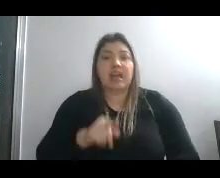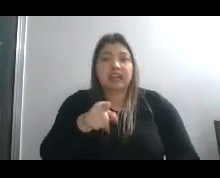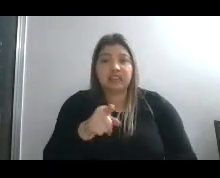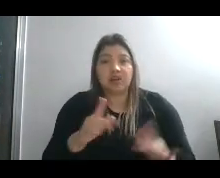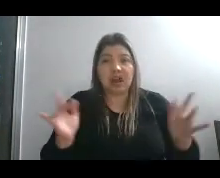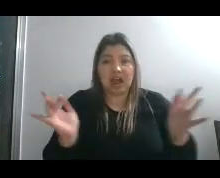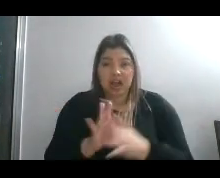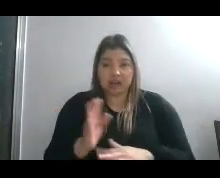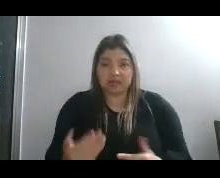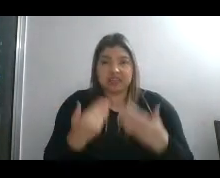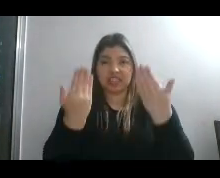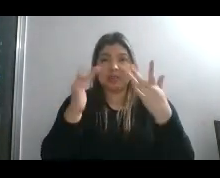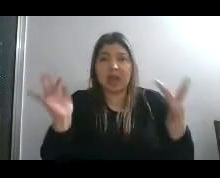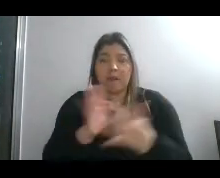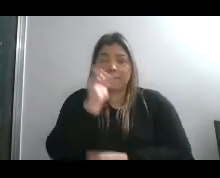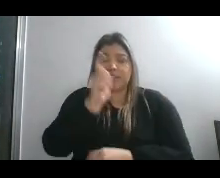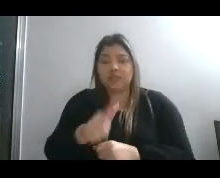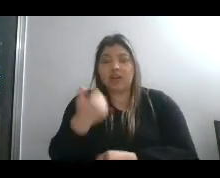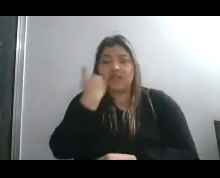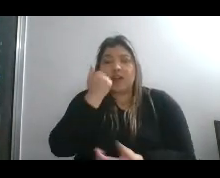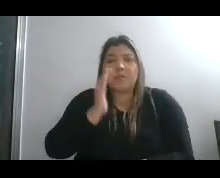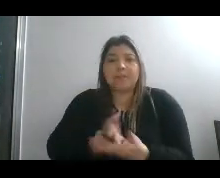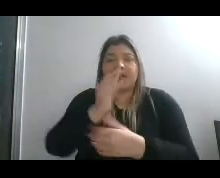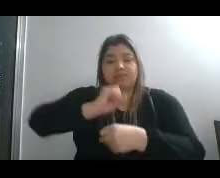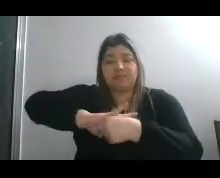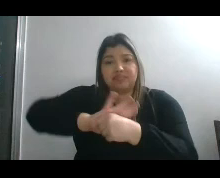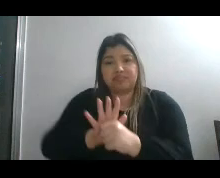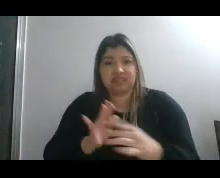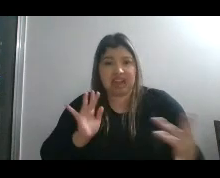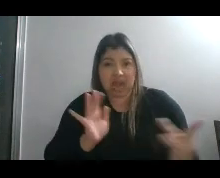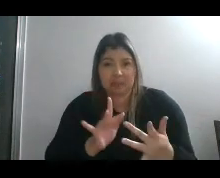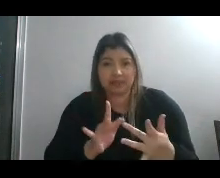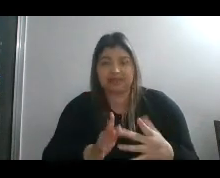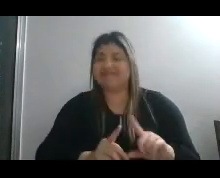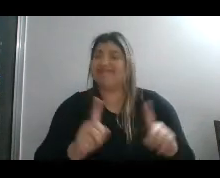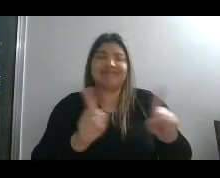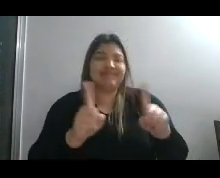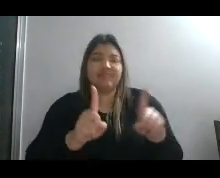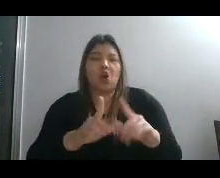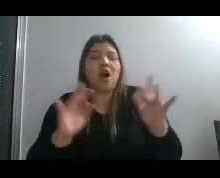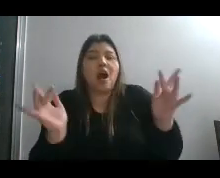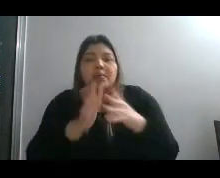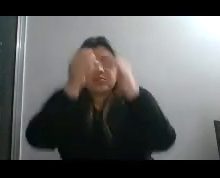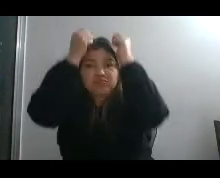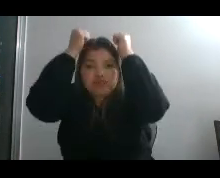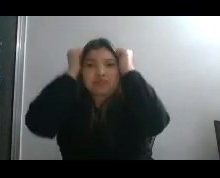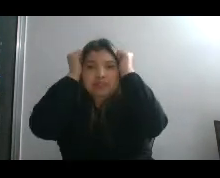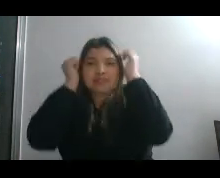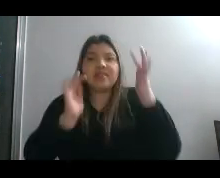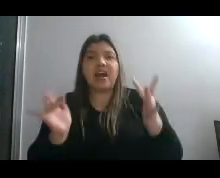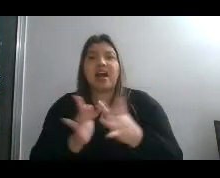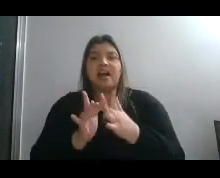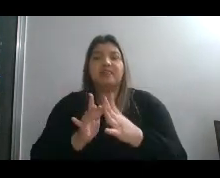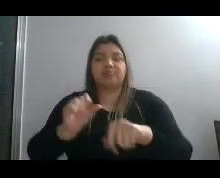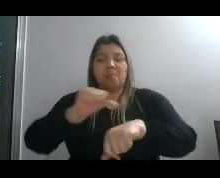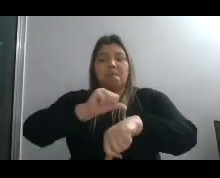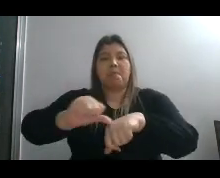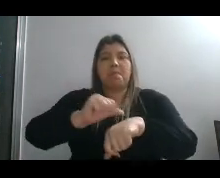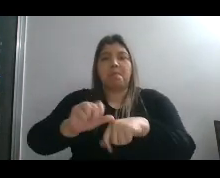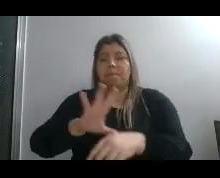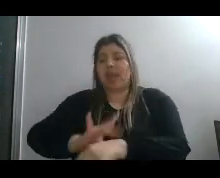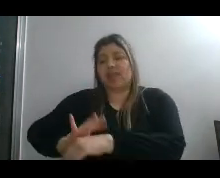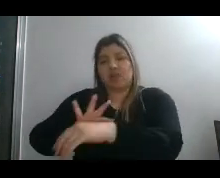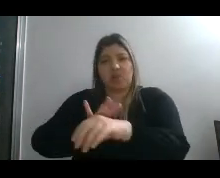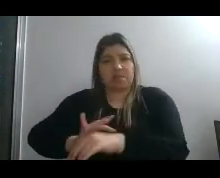indicado para el área de cirugía. En los municipios, el